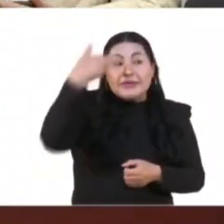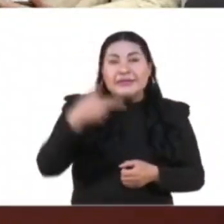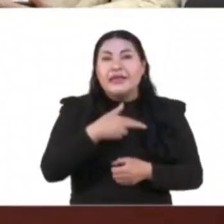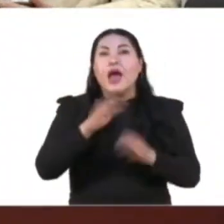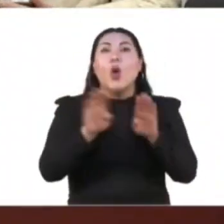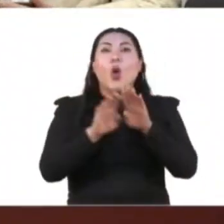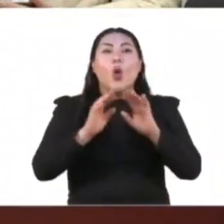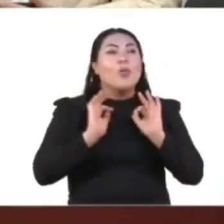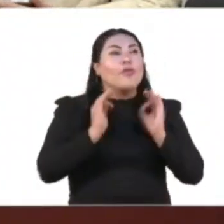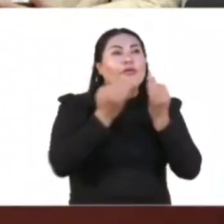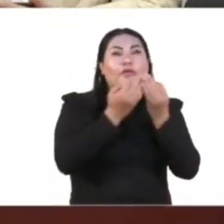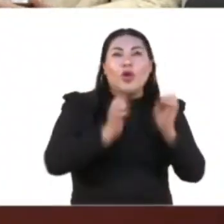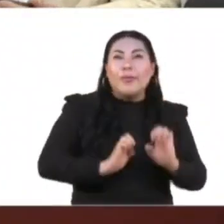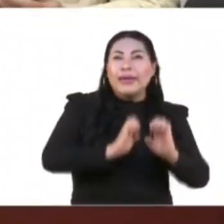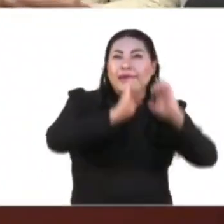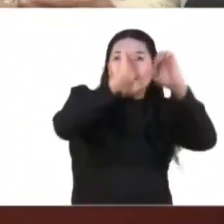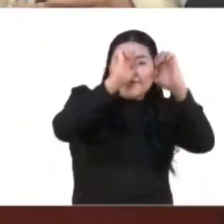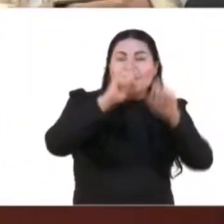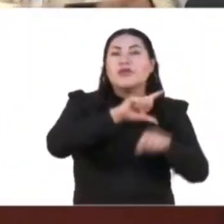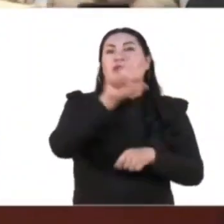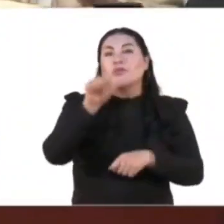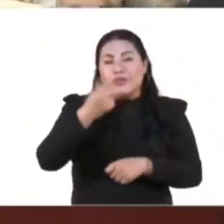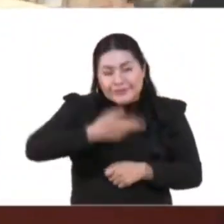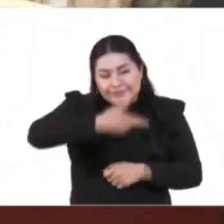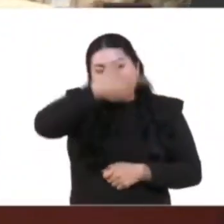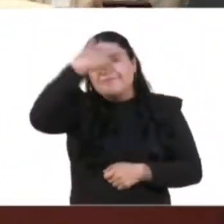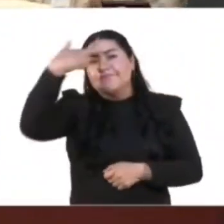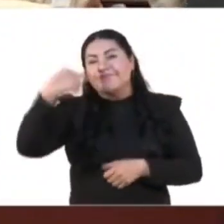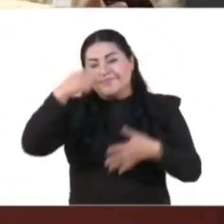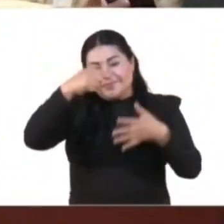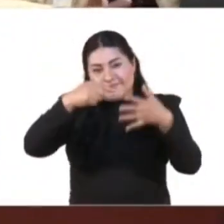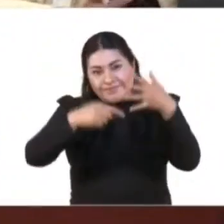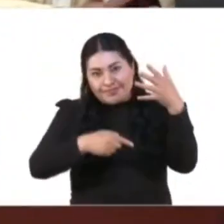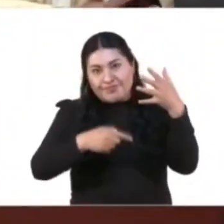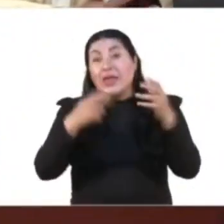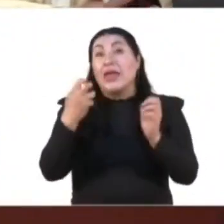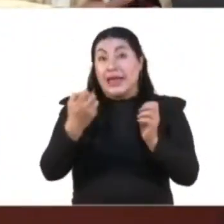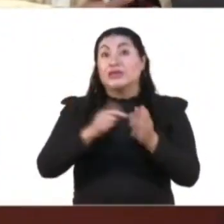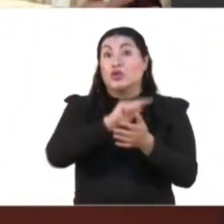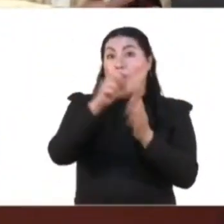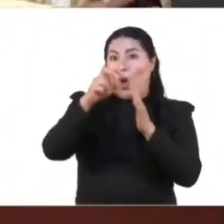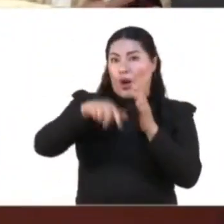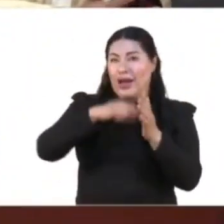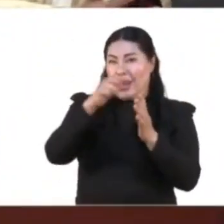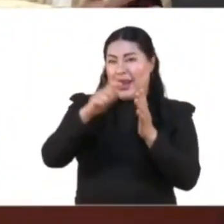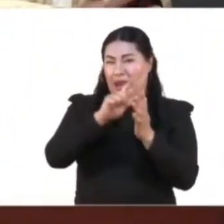edificio y a partir de eso hacer una revisión numérica. Esa es una modificación que ya se hizo al reglamento